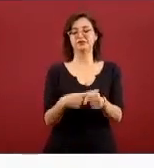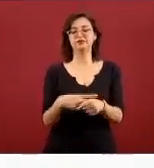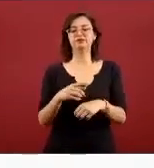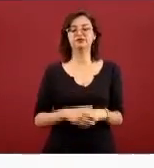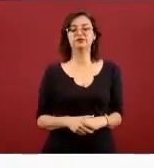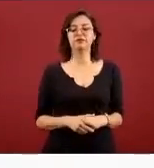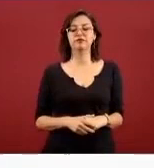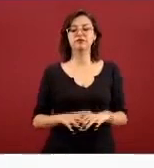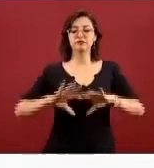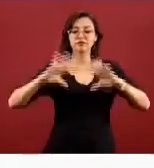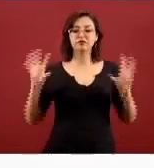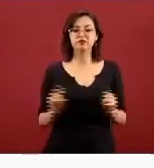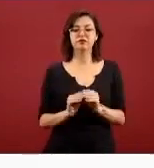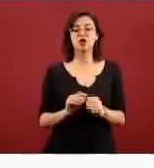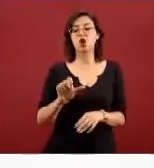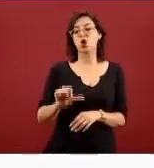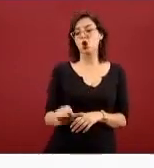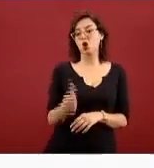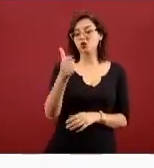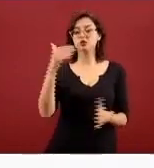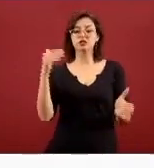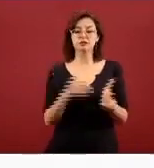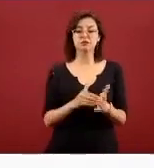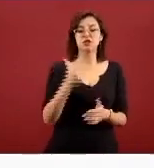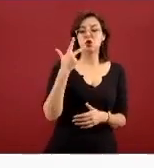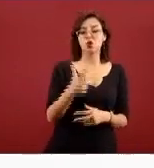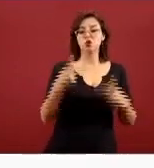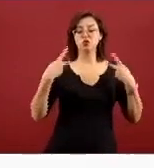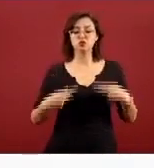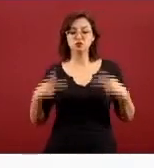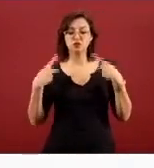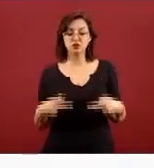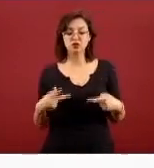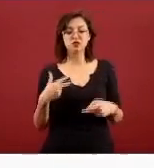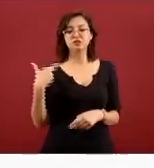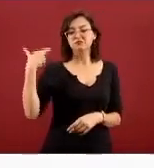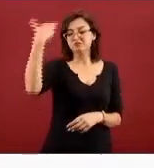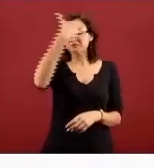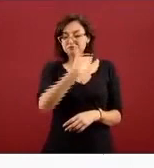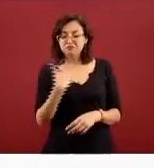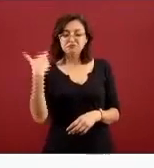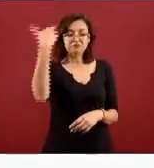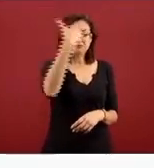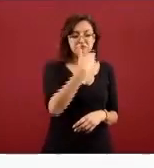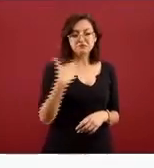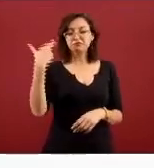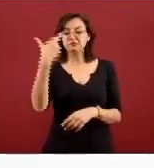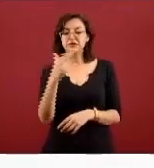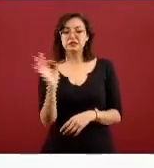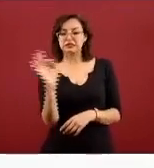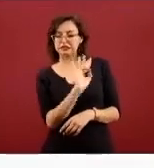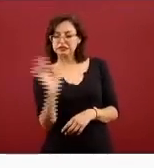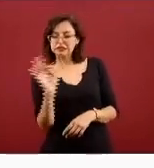total de más de 11.008 personas las que han sido estudiadas como o desde que son casos sospechosos